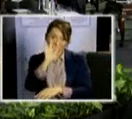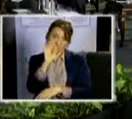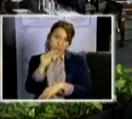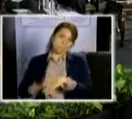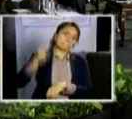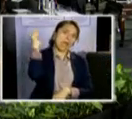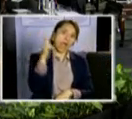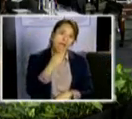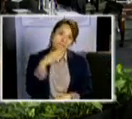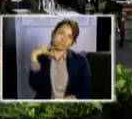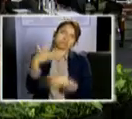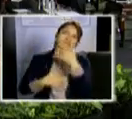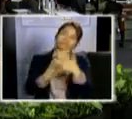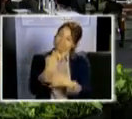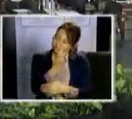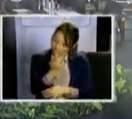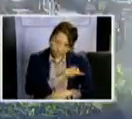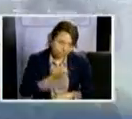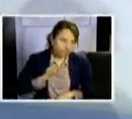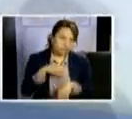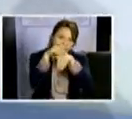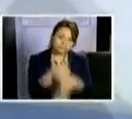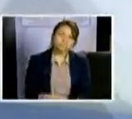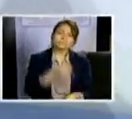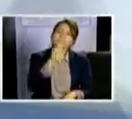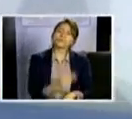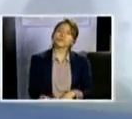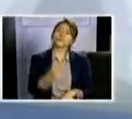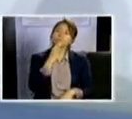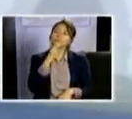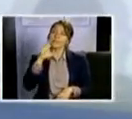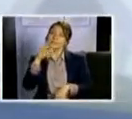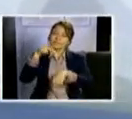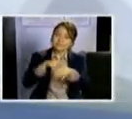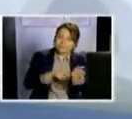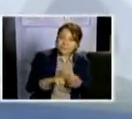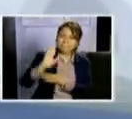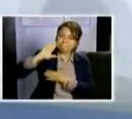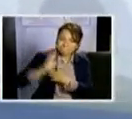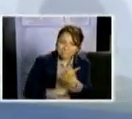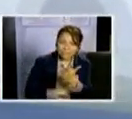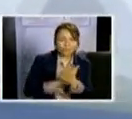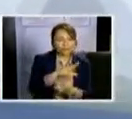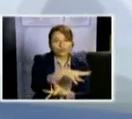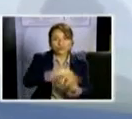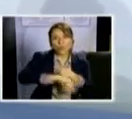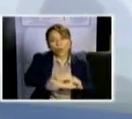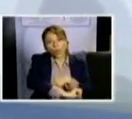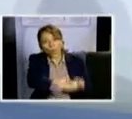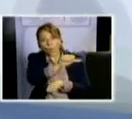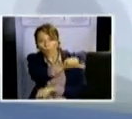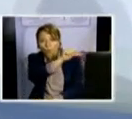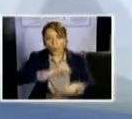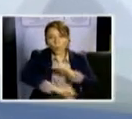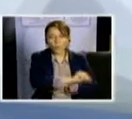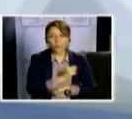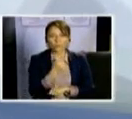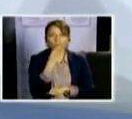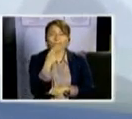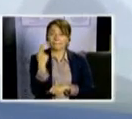global sustentable, resiliente y bajo en carbono, pero que brinde certeza a todos. Todos tenemos que tener